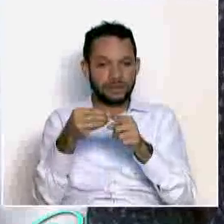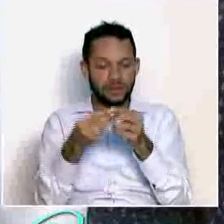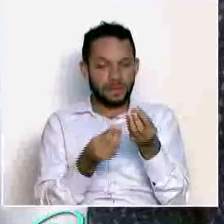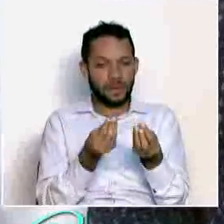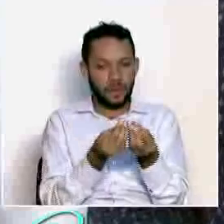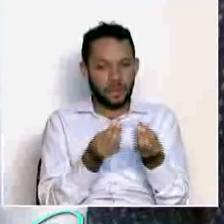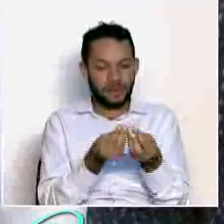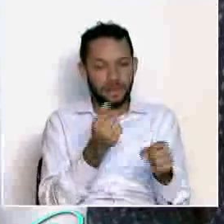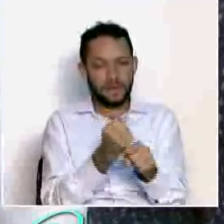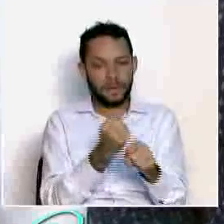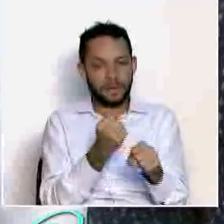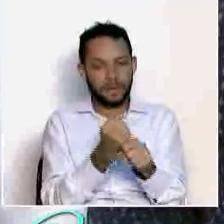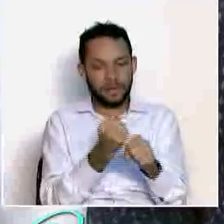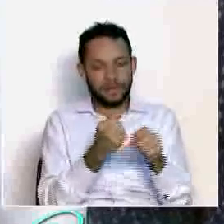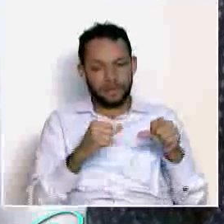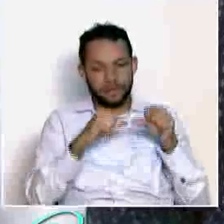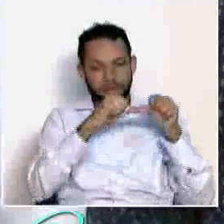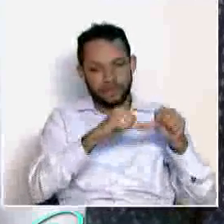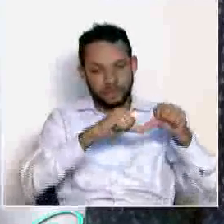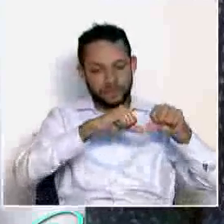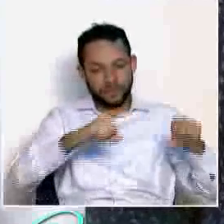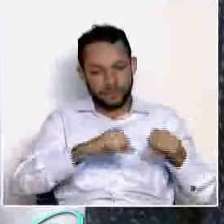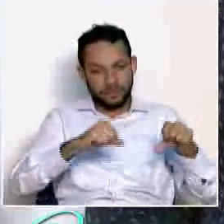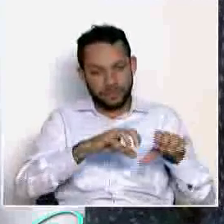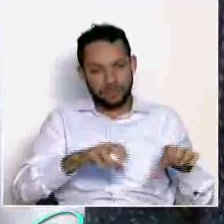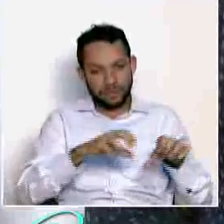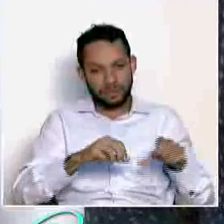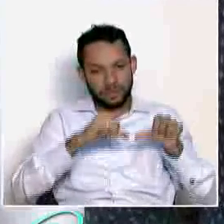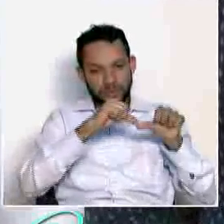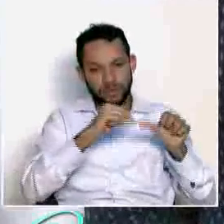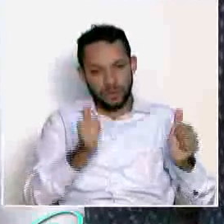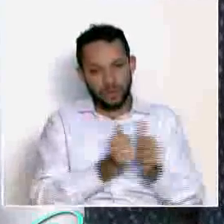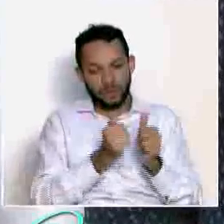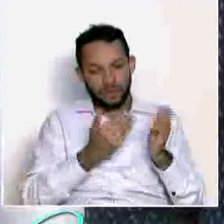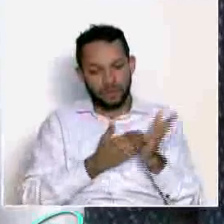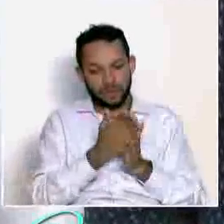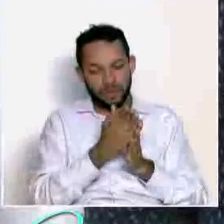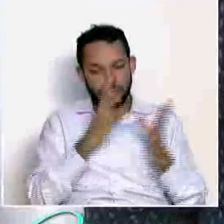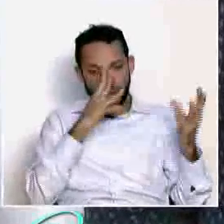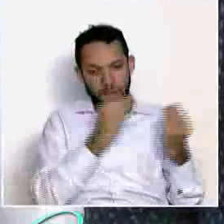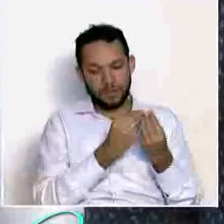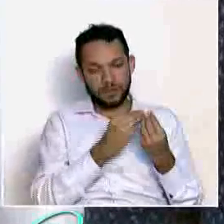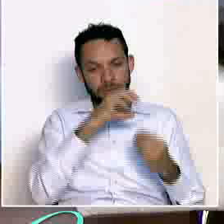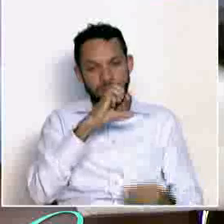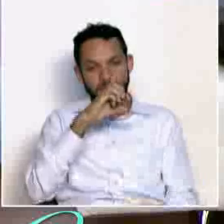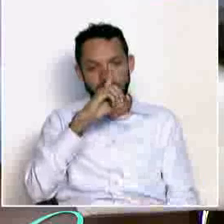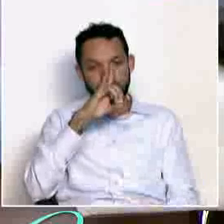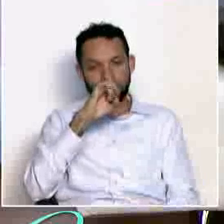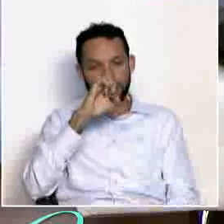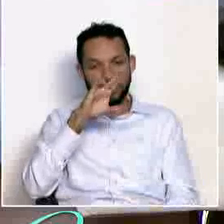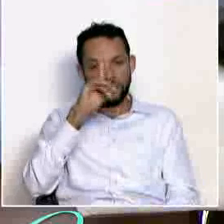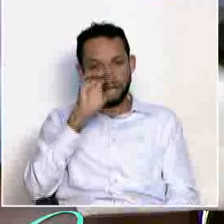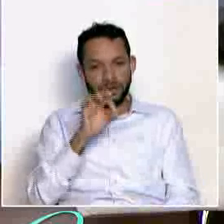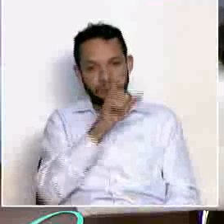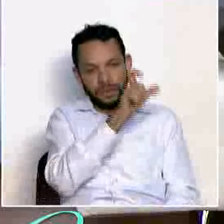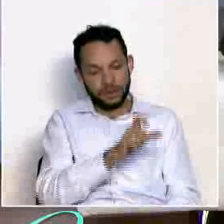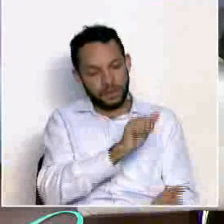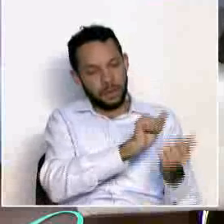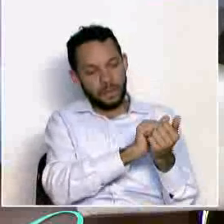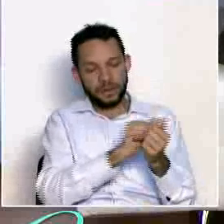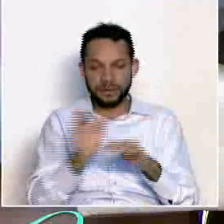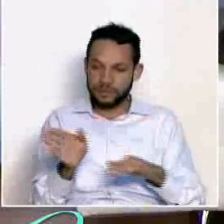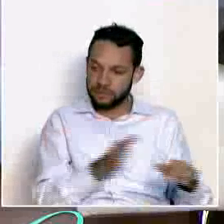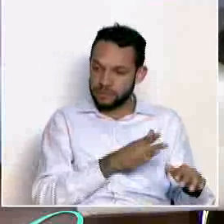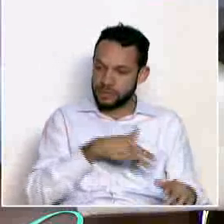ustedes han visto, pues hoy lo vamos a hacer con Santiago y el acompañamiento del doctor Eduardo Nao Ceballos. Bien, en